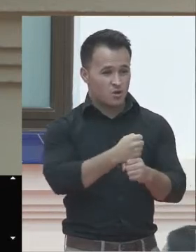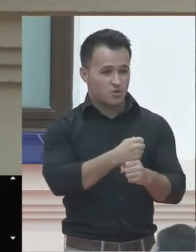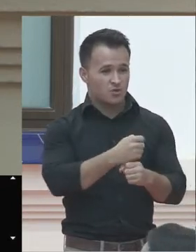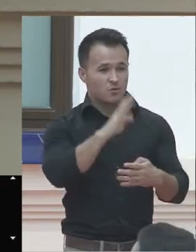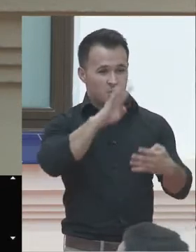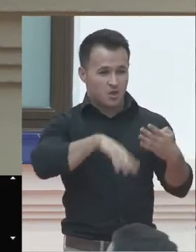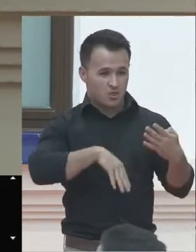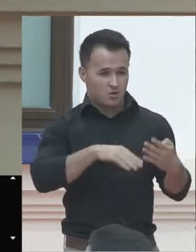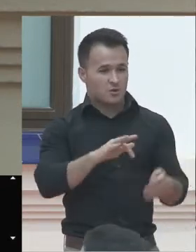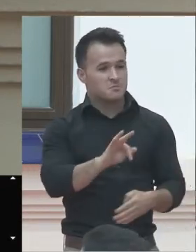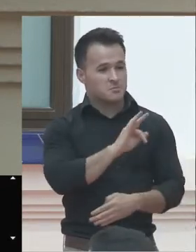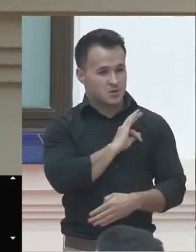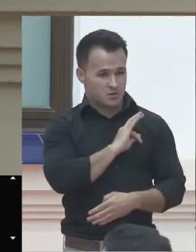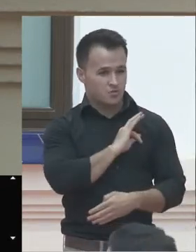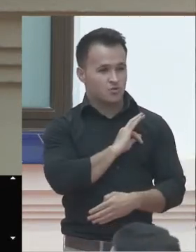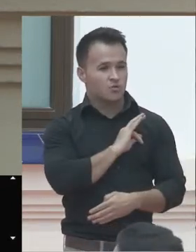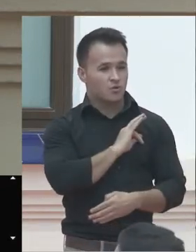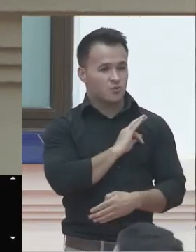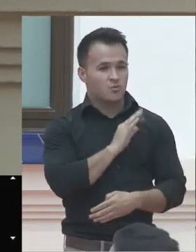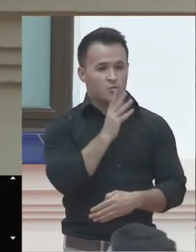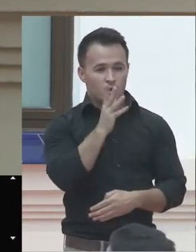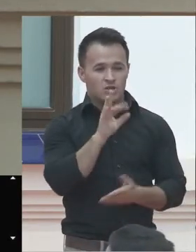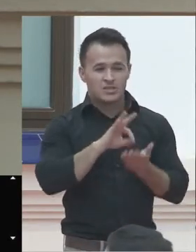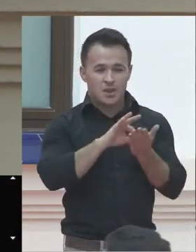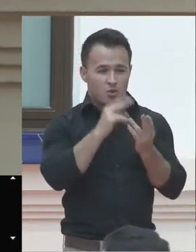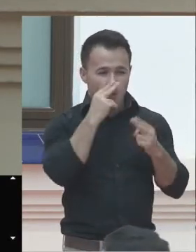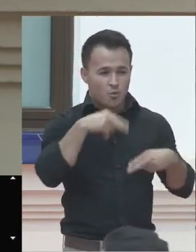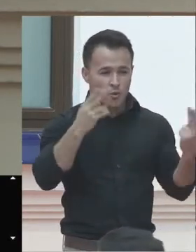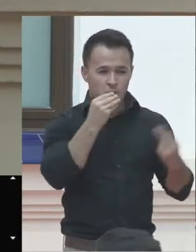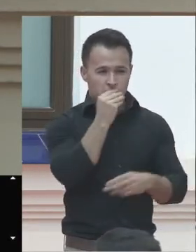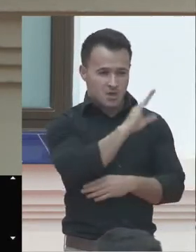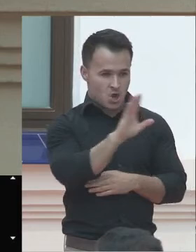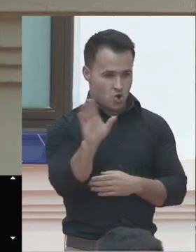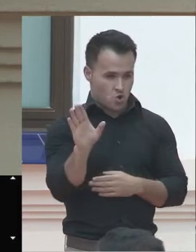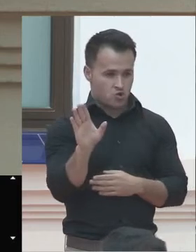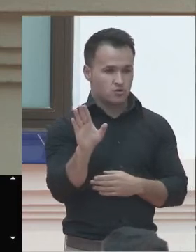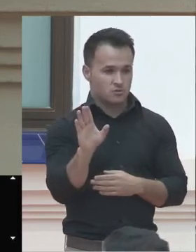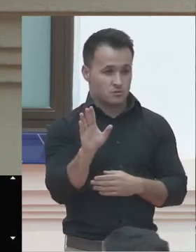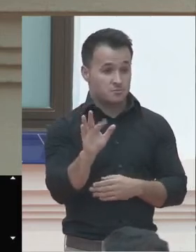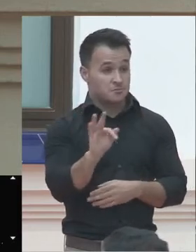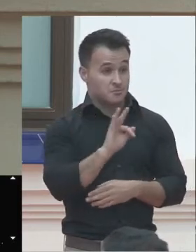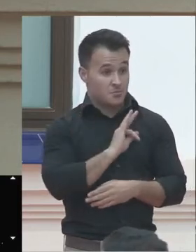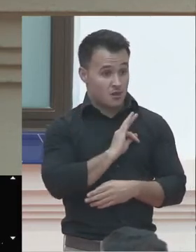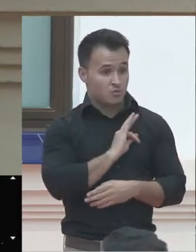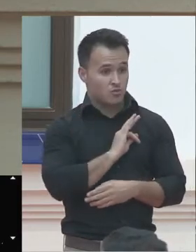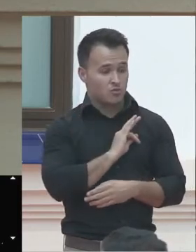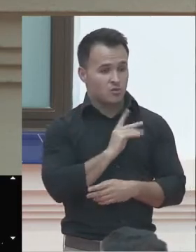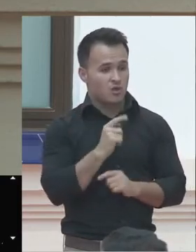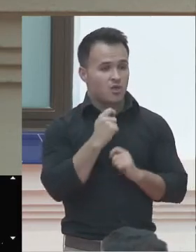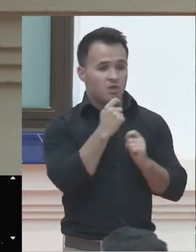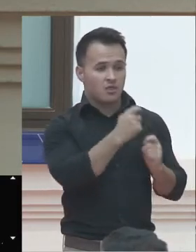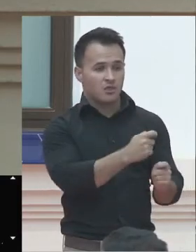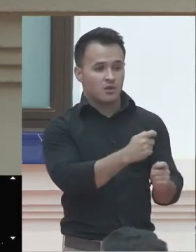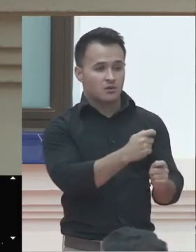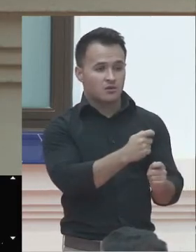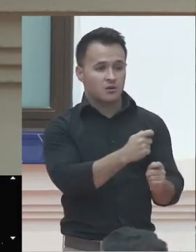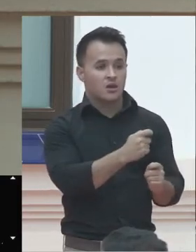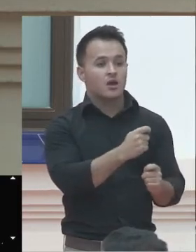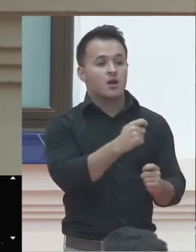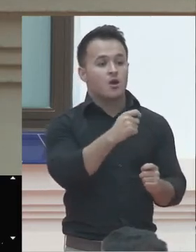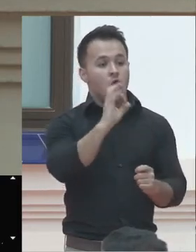premio al mejor servicio público. Ese premio lo otorgaron las Naciones